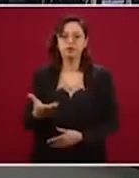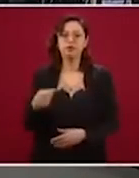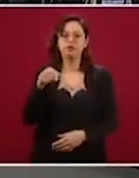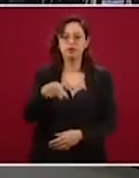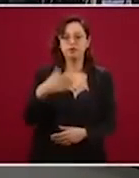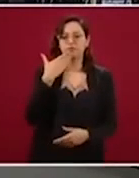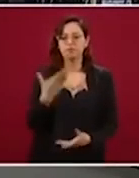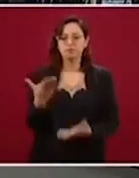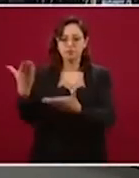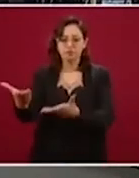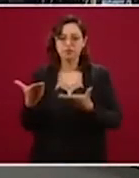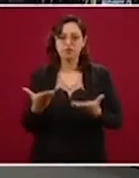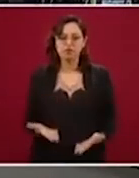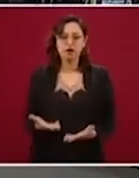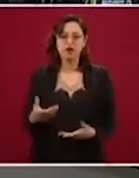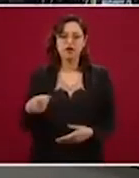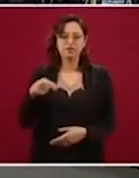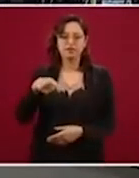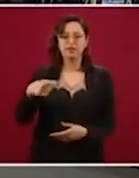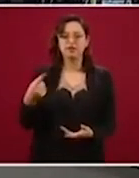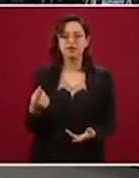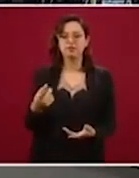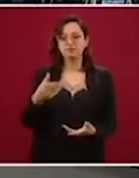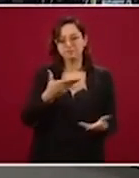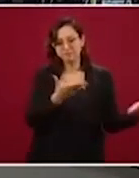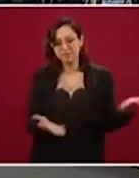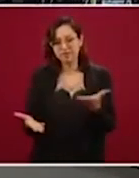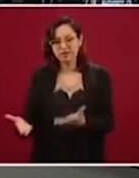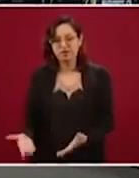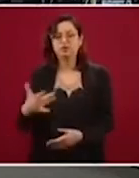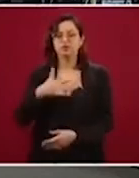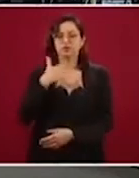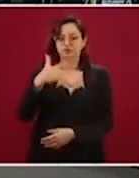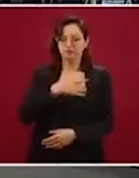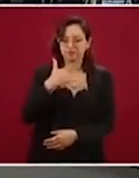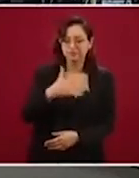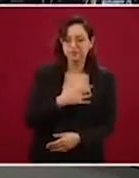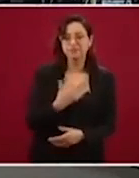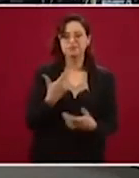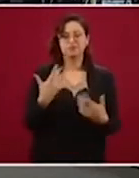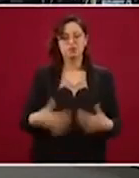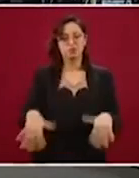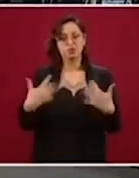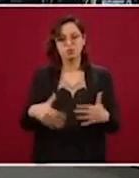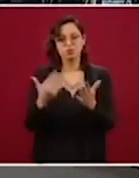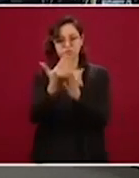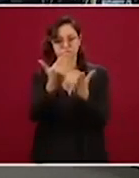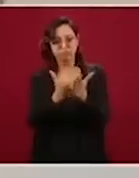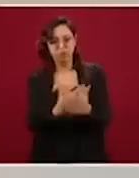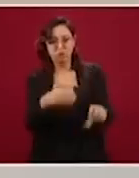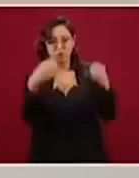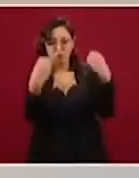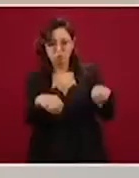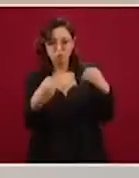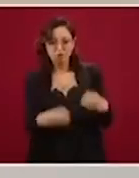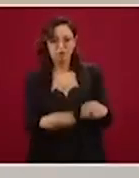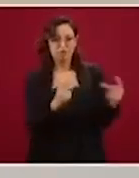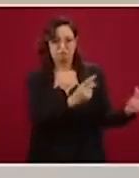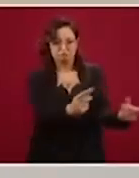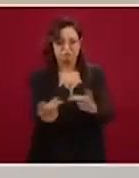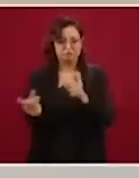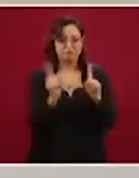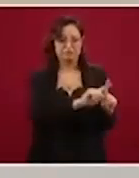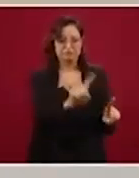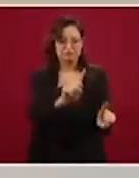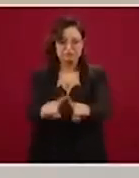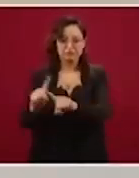a México. Su visita nos honra y nos complace en razón de la muy robusta agenda de acciones y colaboración que